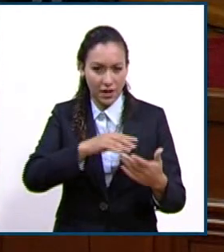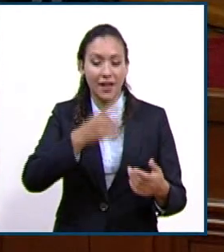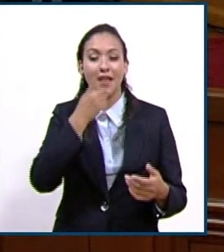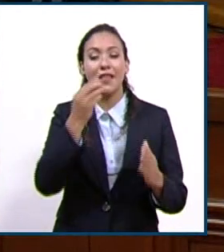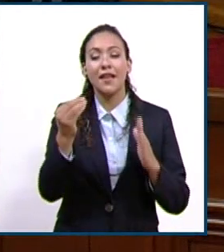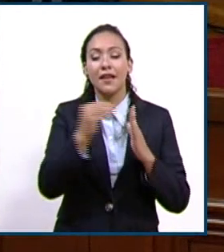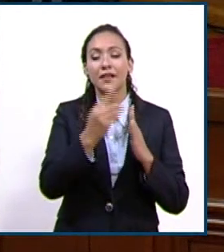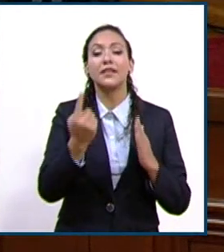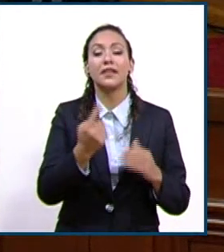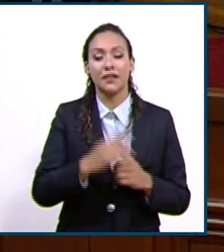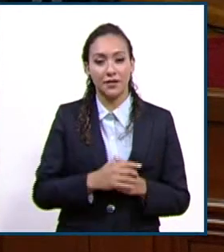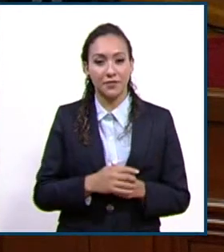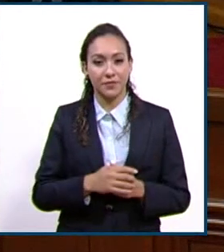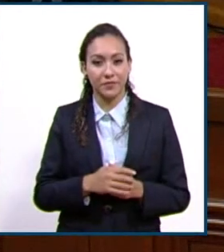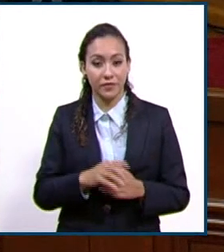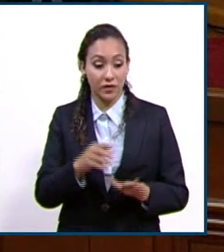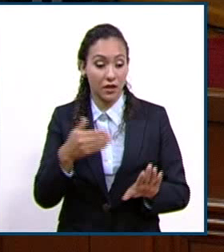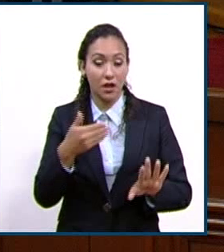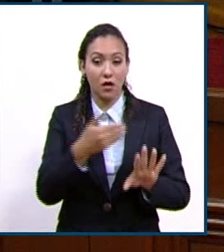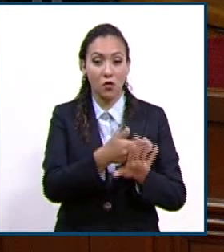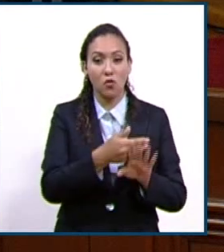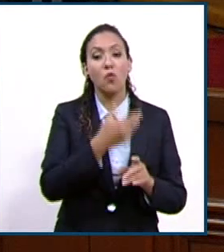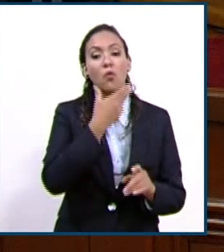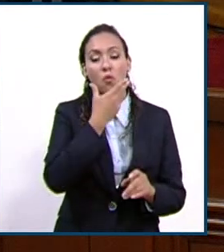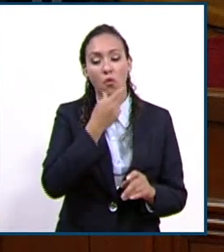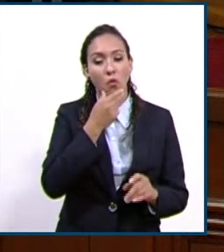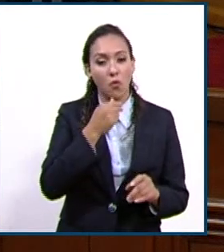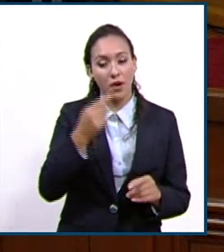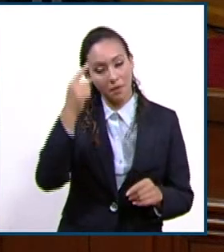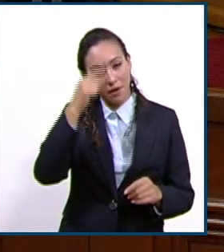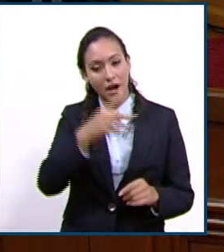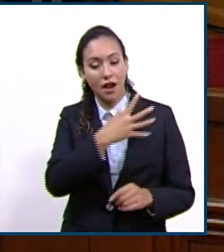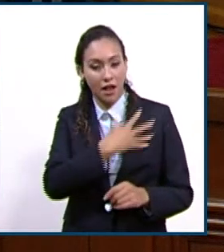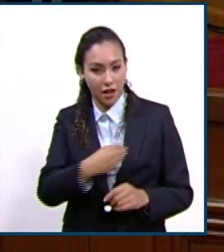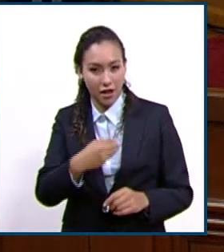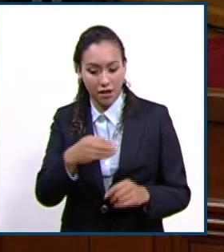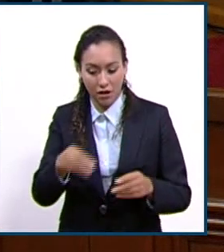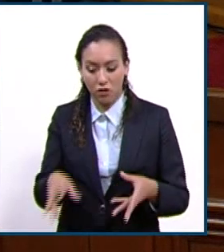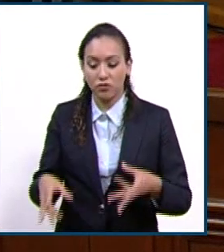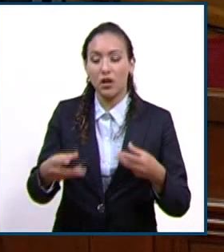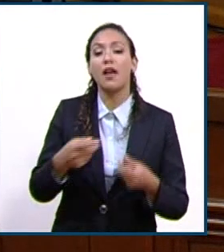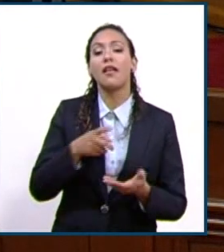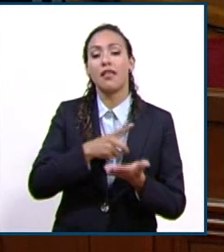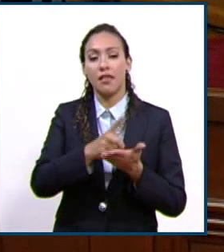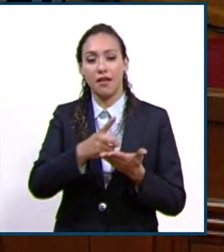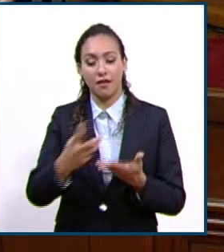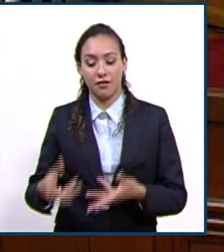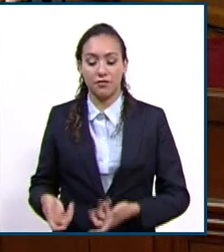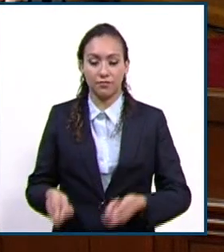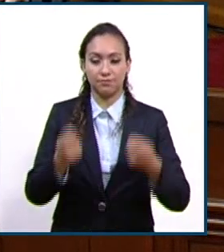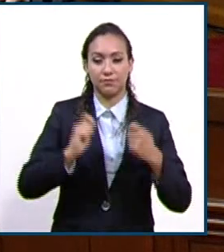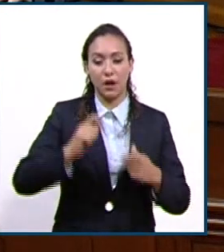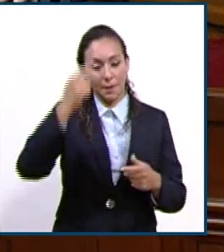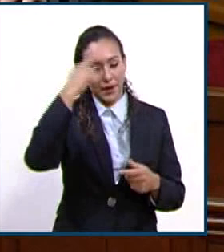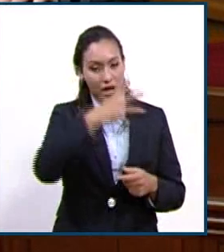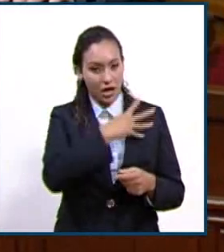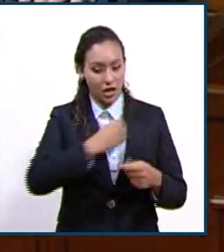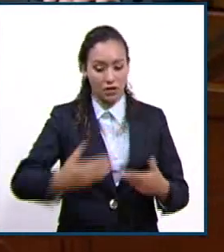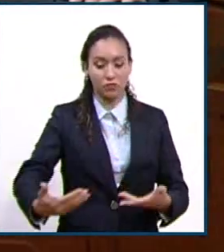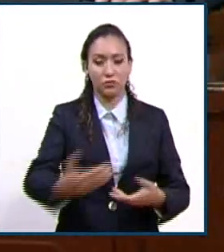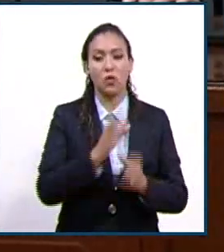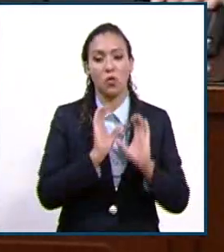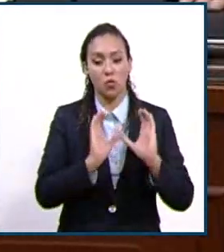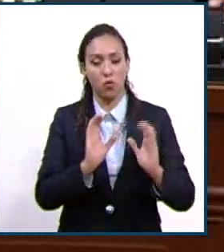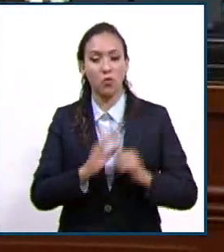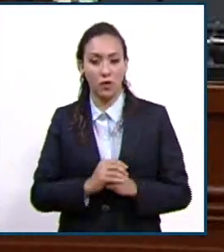sancionaba al sujeto activo con la pérdida de la patria potestad de hijas e hijos y de los derechos sucesorios por implicar